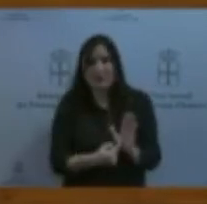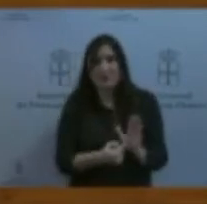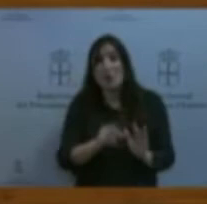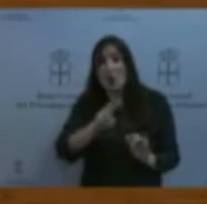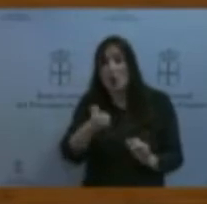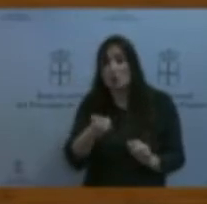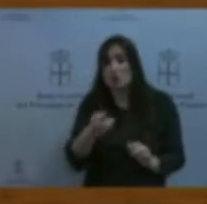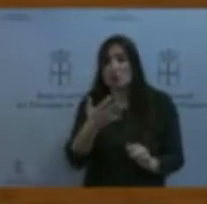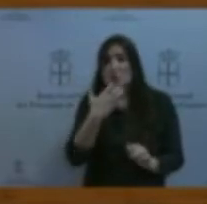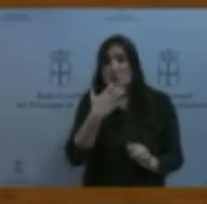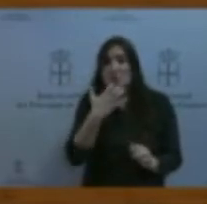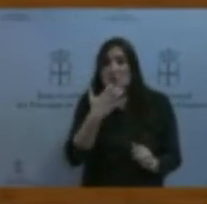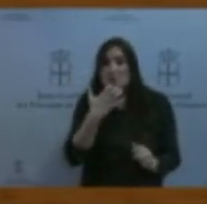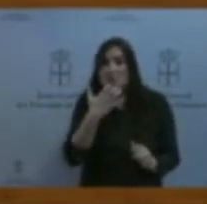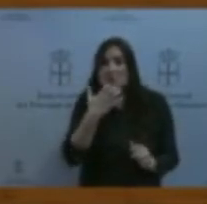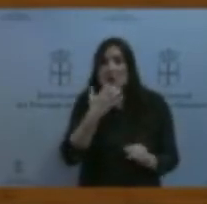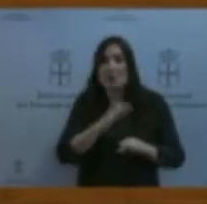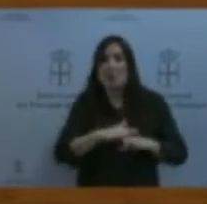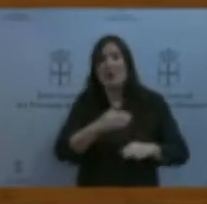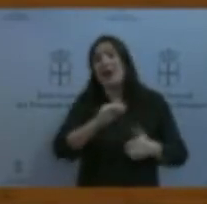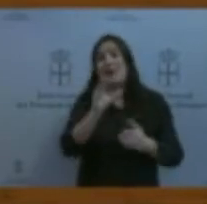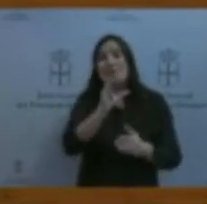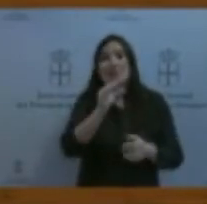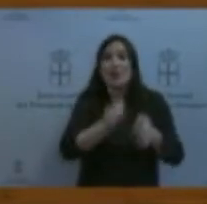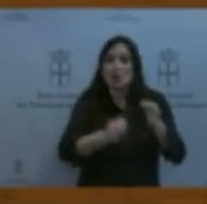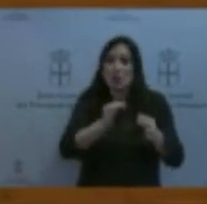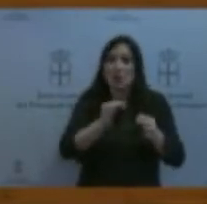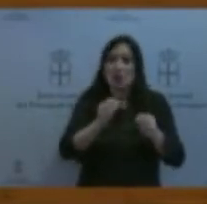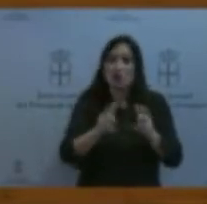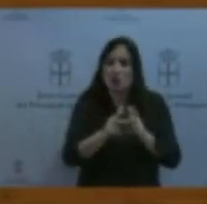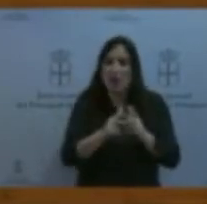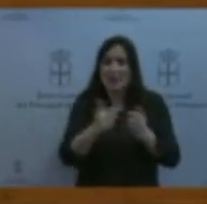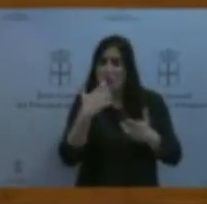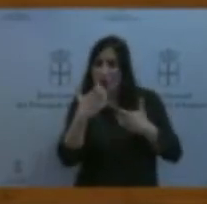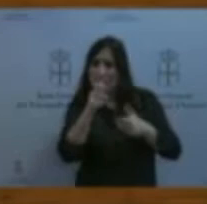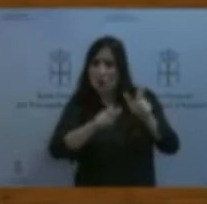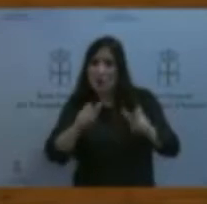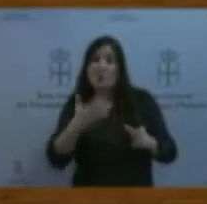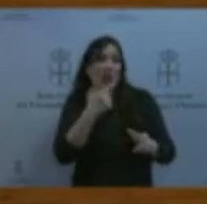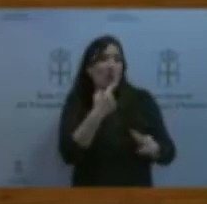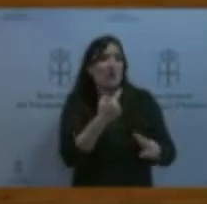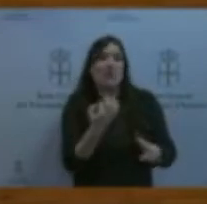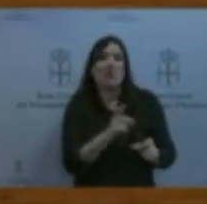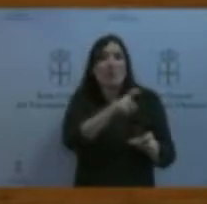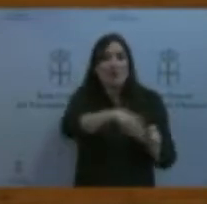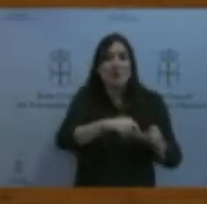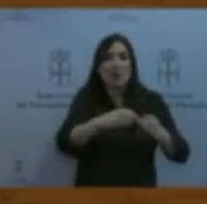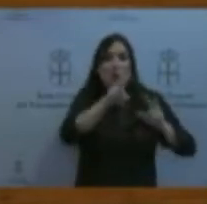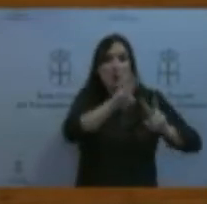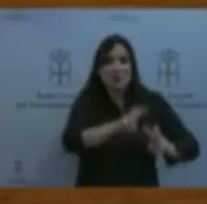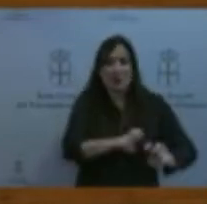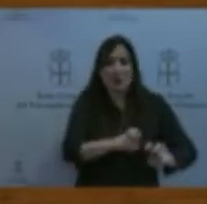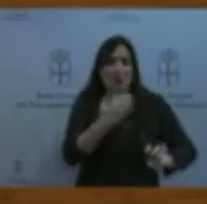jurídicos sociales y arte y humanidades, como por ejemplo que pertenezcan a grupos de investigación como miembros un investigador de los programas Ramón y Cajal,